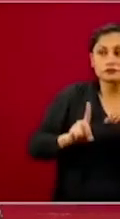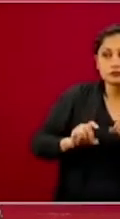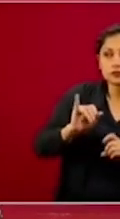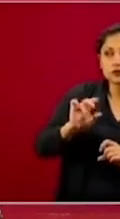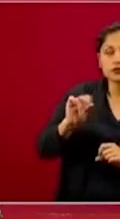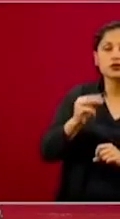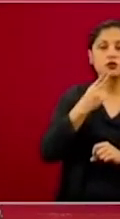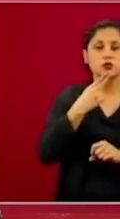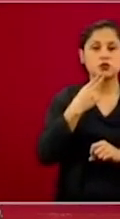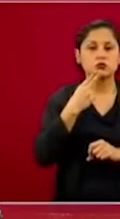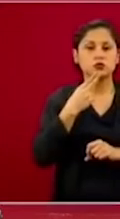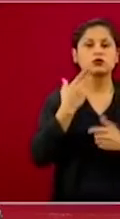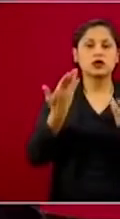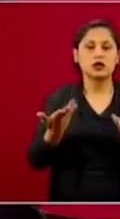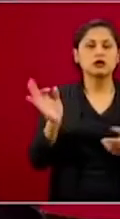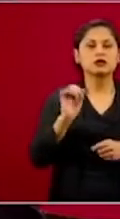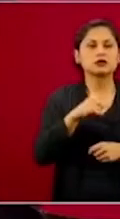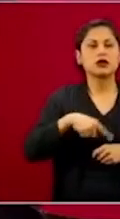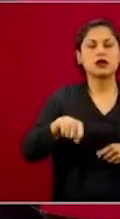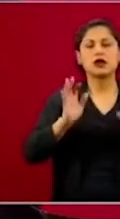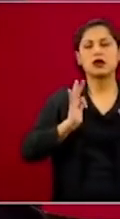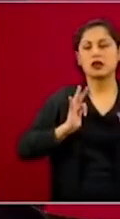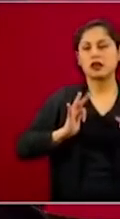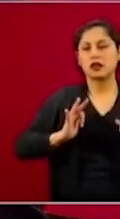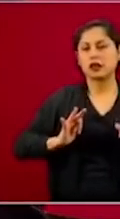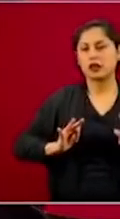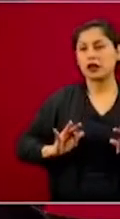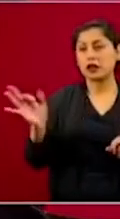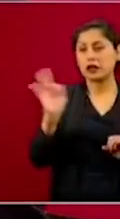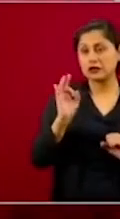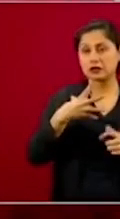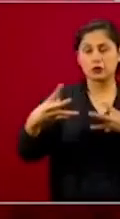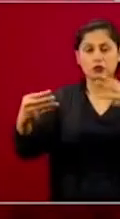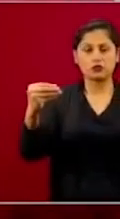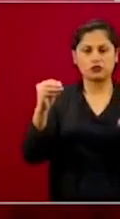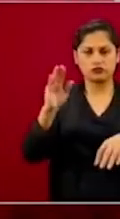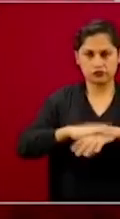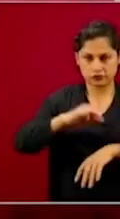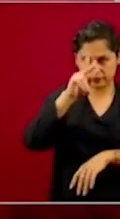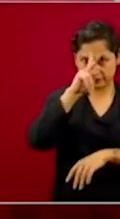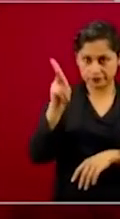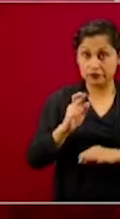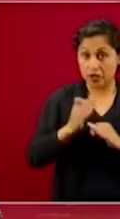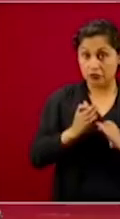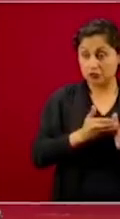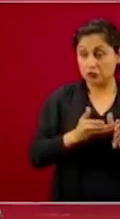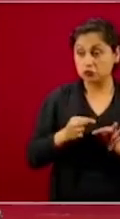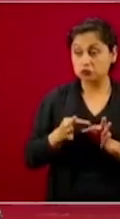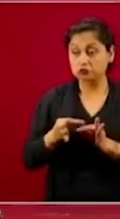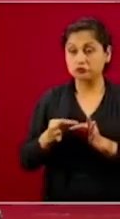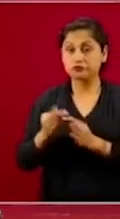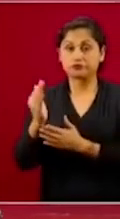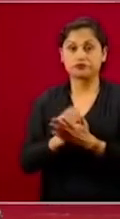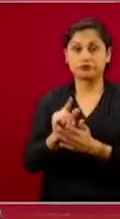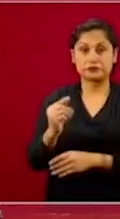de 75% en la velocidad de los contagios. Segundo, hemos explicado que en México,